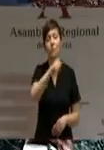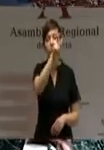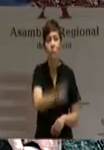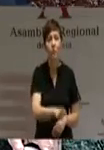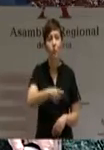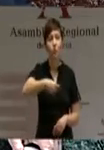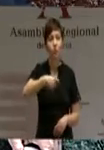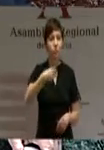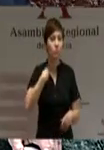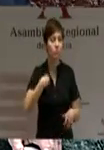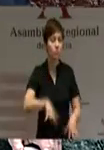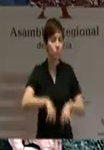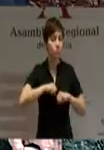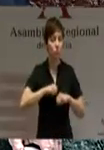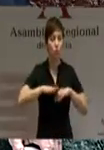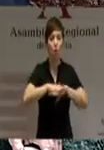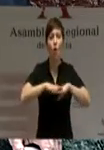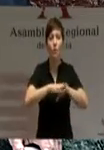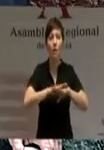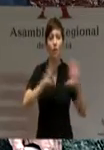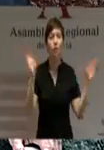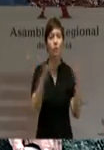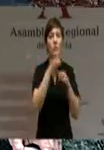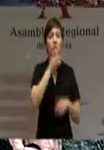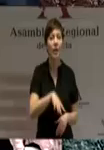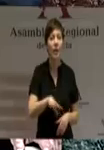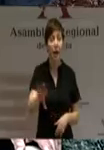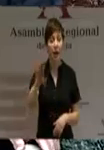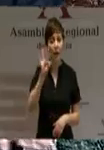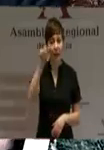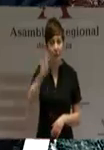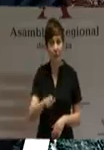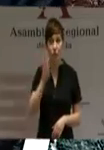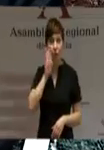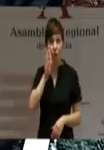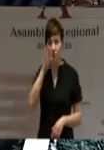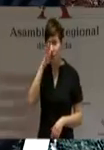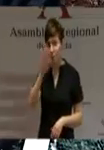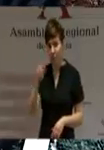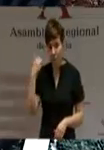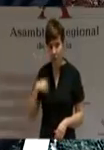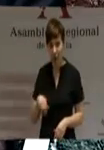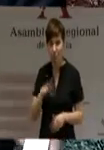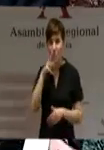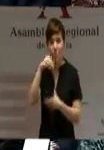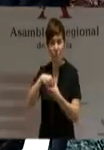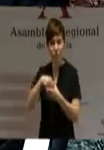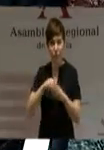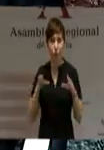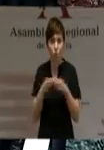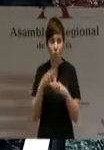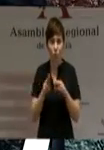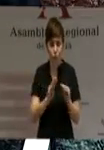tamaña empresa? ¿Va a elegir a imputados por corrupción en su gobierno? ¿Piensa que puede ser